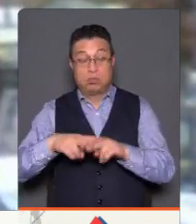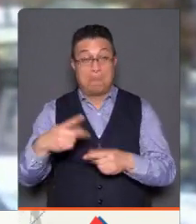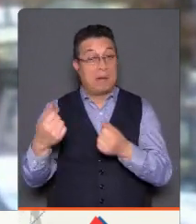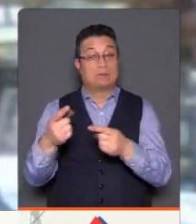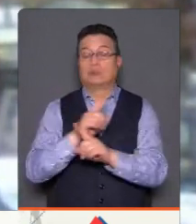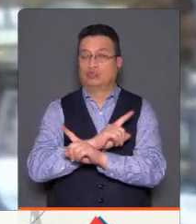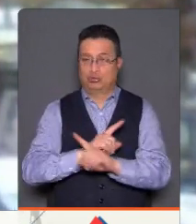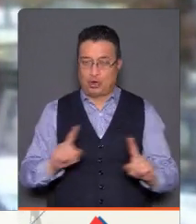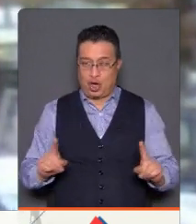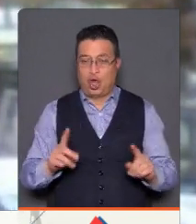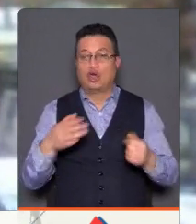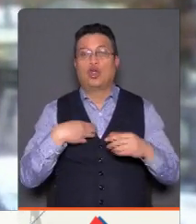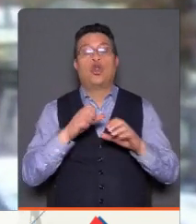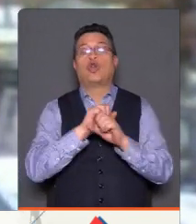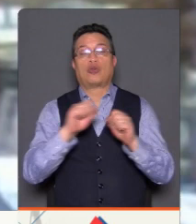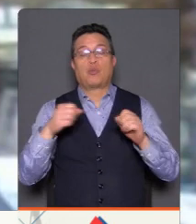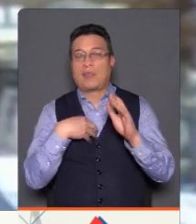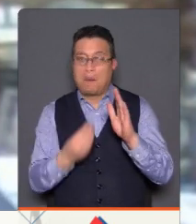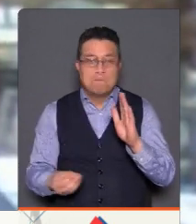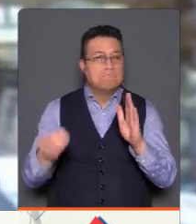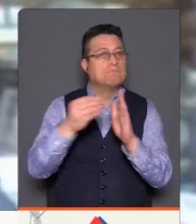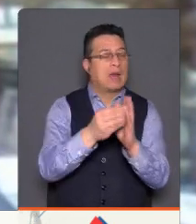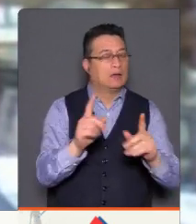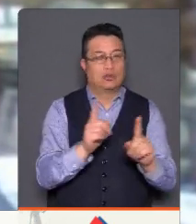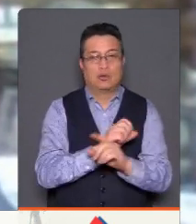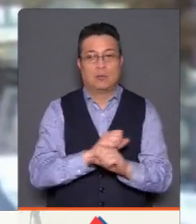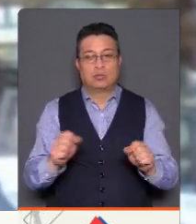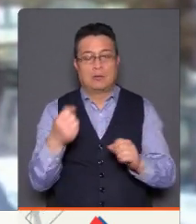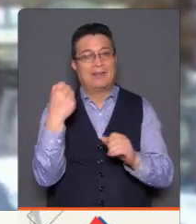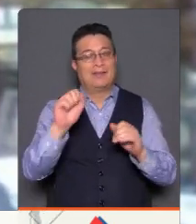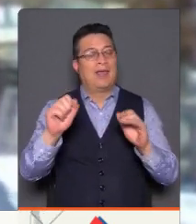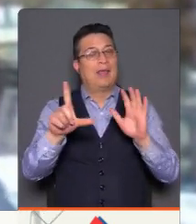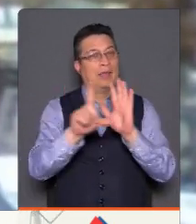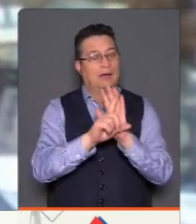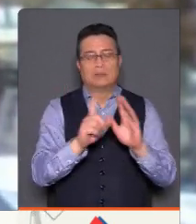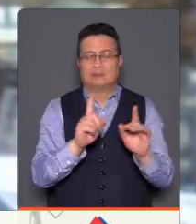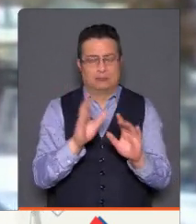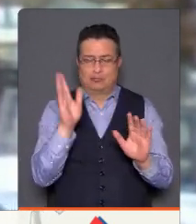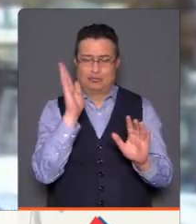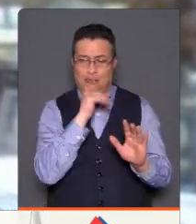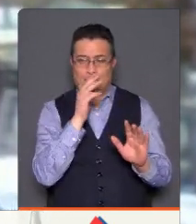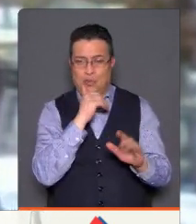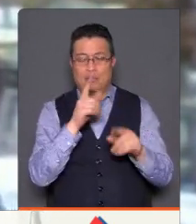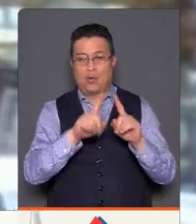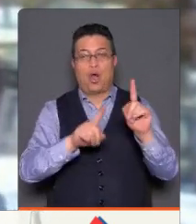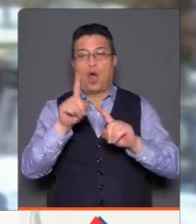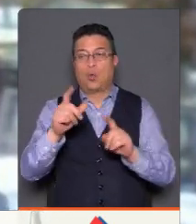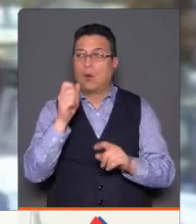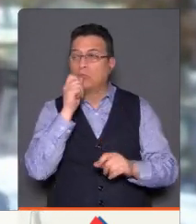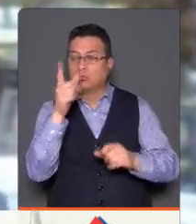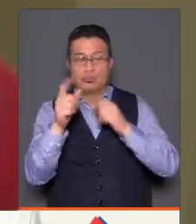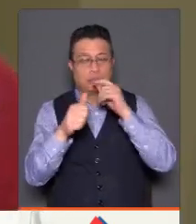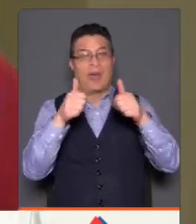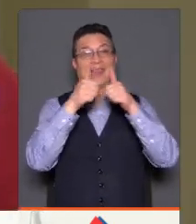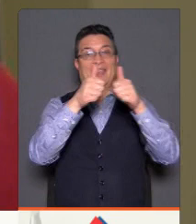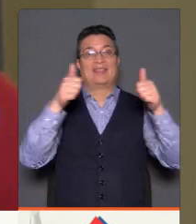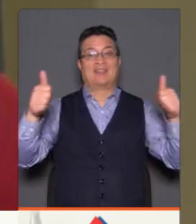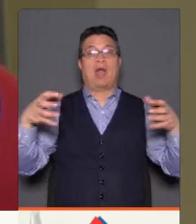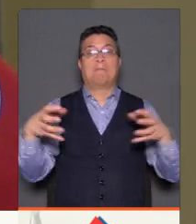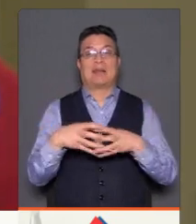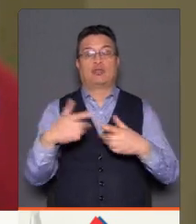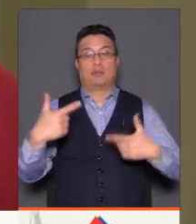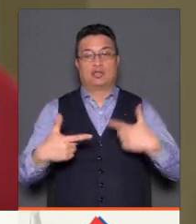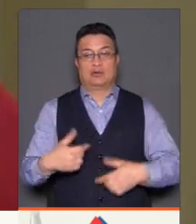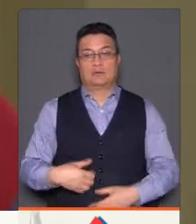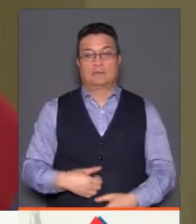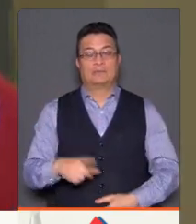podía hacer ningún cargo de tipo delictivo, ni mucho menos a ninguno de los miembros de la directiva del partido. No logran en